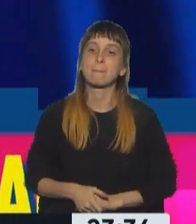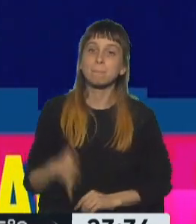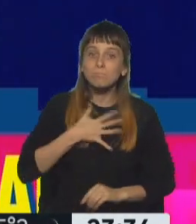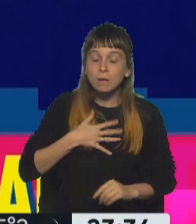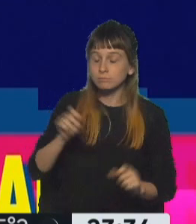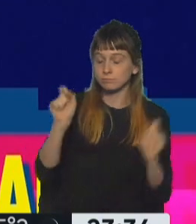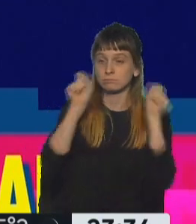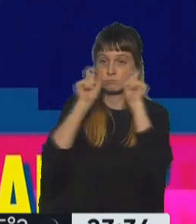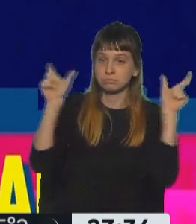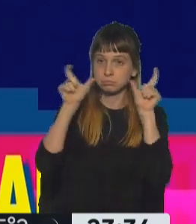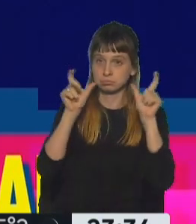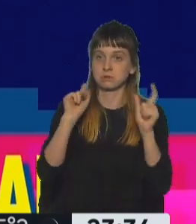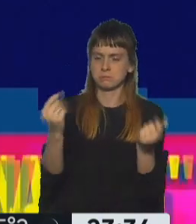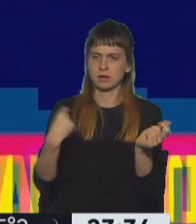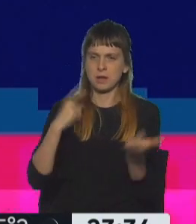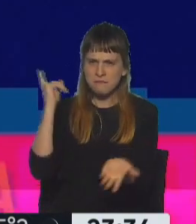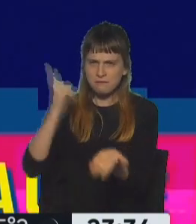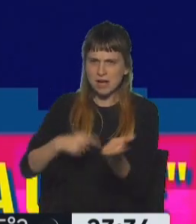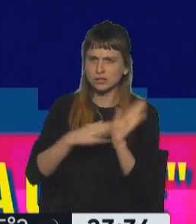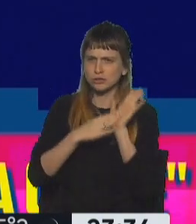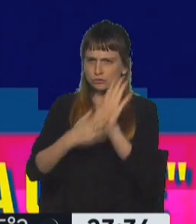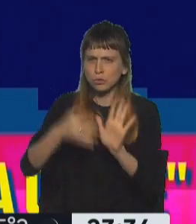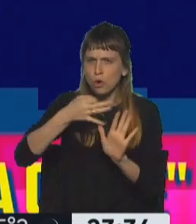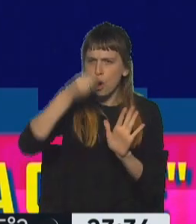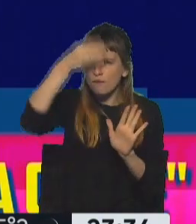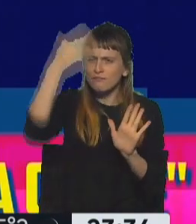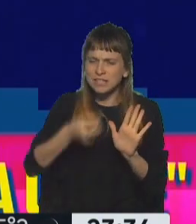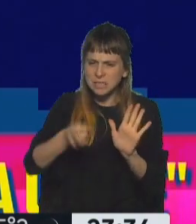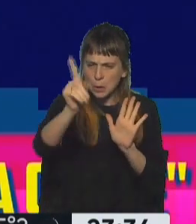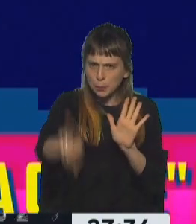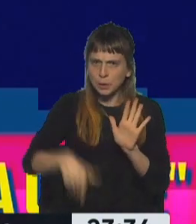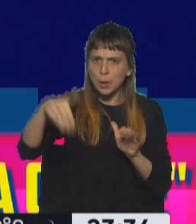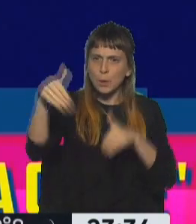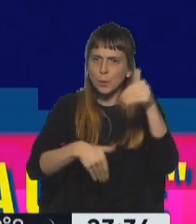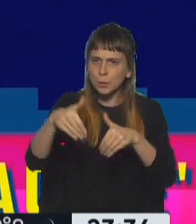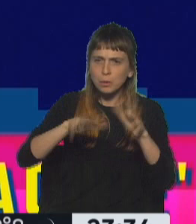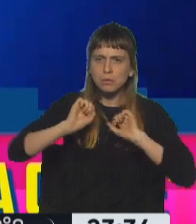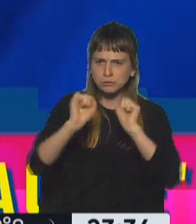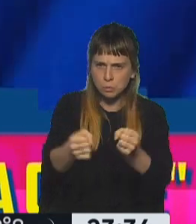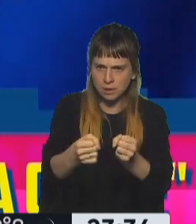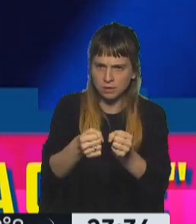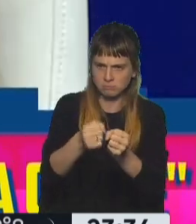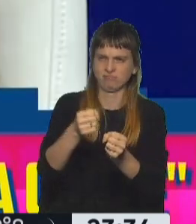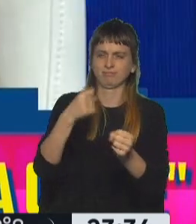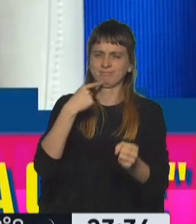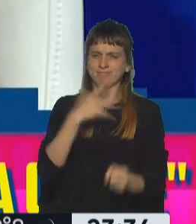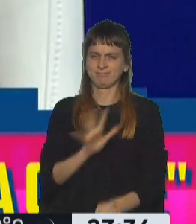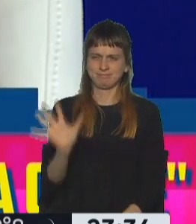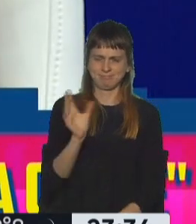que suspendieran una elección con un fallo que no está firme. Con eso quedó clarísimo que la Corte no requiere